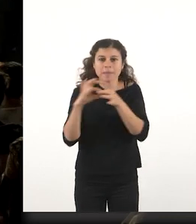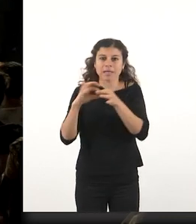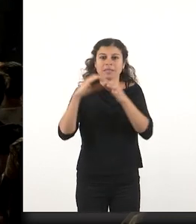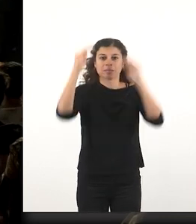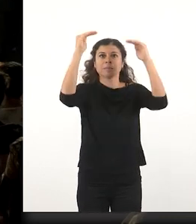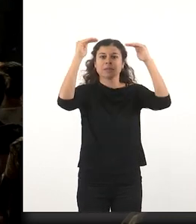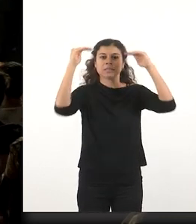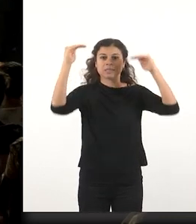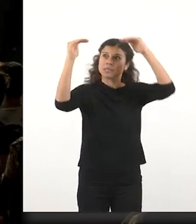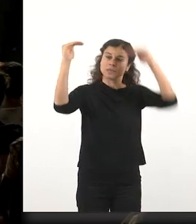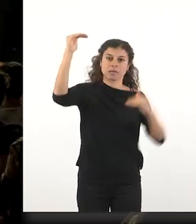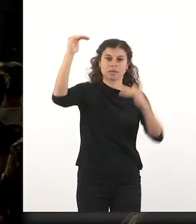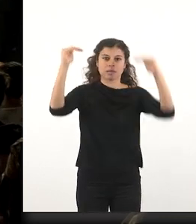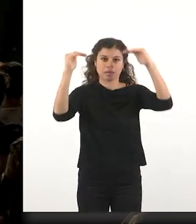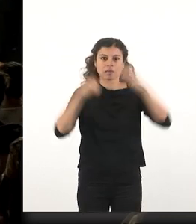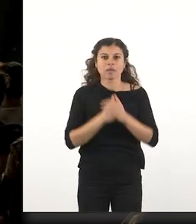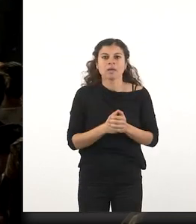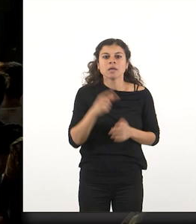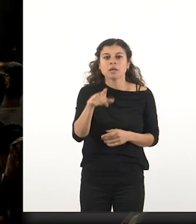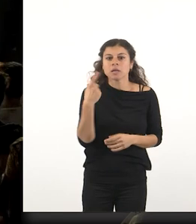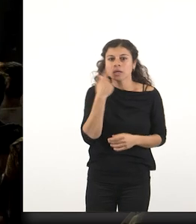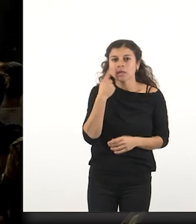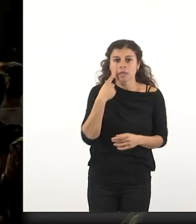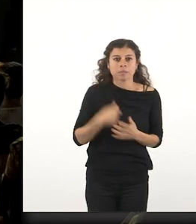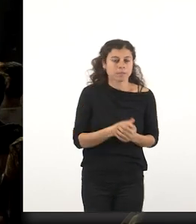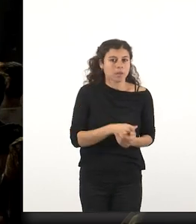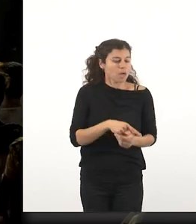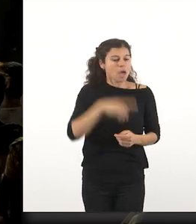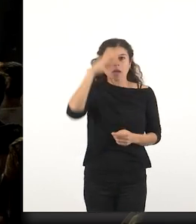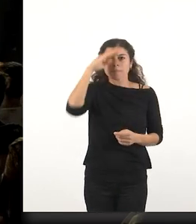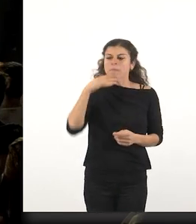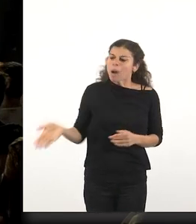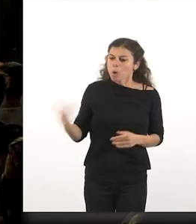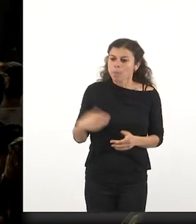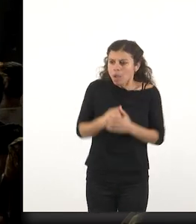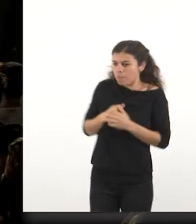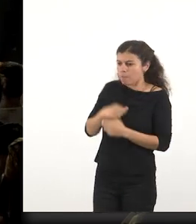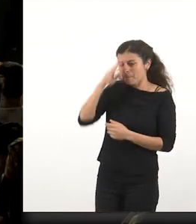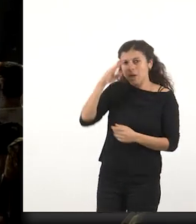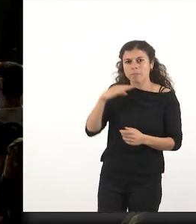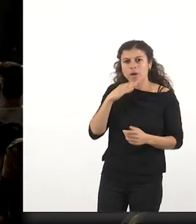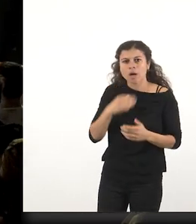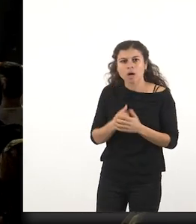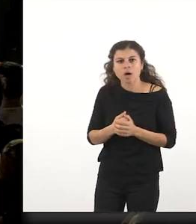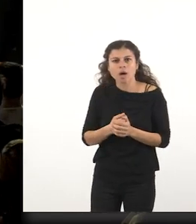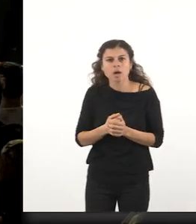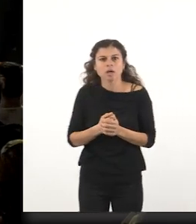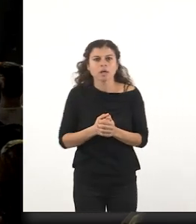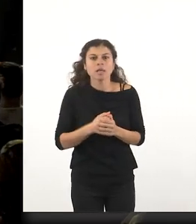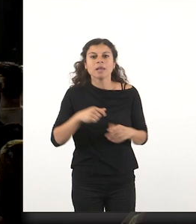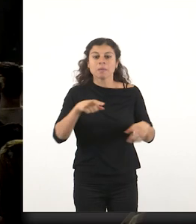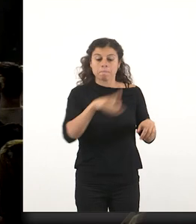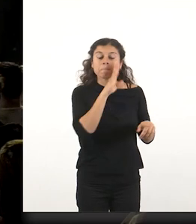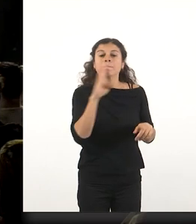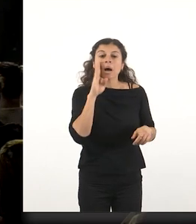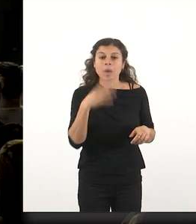aliarse. Mamá, la guarra de la otra se mete para adentro. A mí los zapatos me apretan, que yo me los quito, que te calles. ¡Ay, papá! Tío, mi madre grita 25 veces que mi madre con